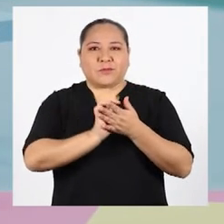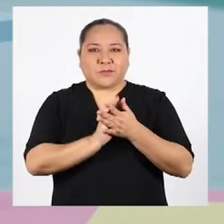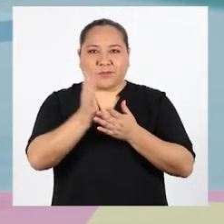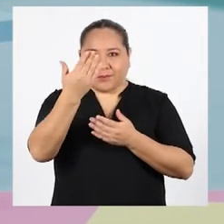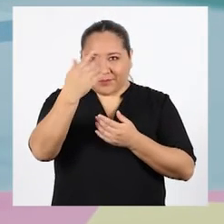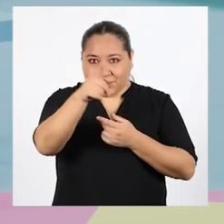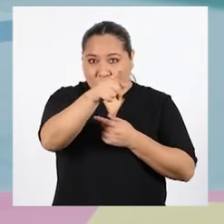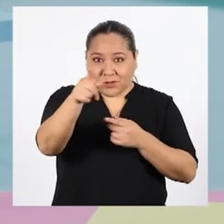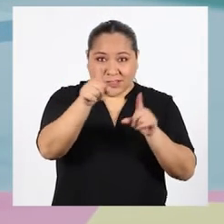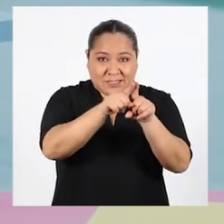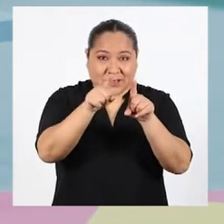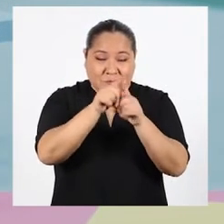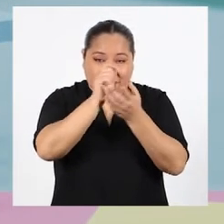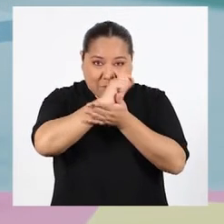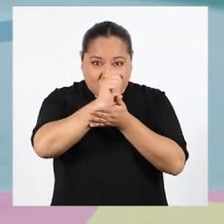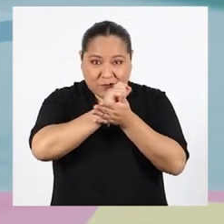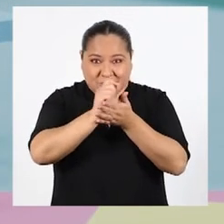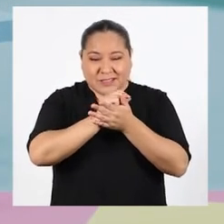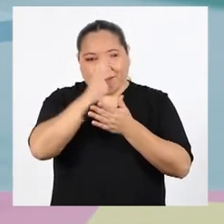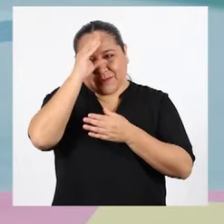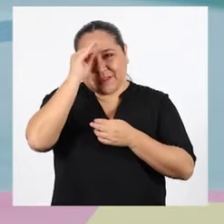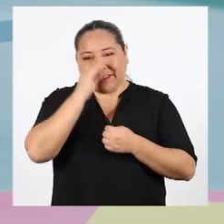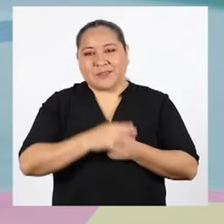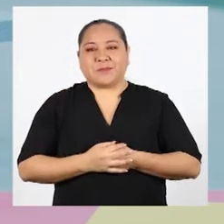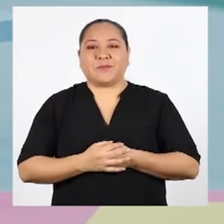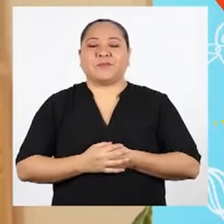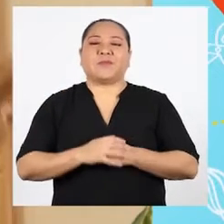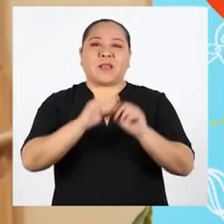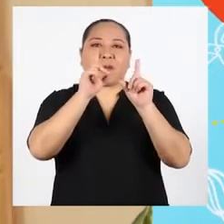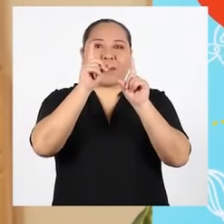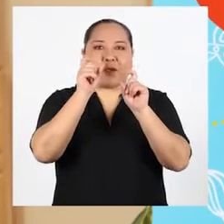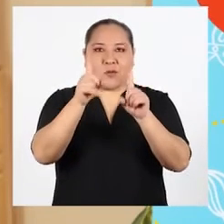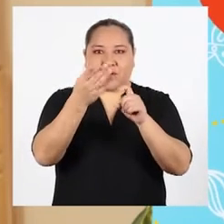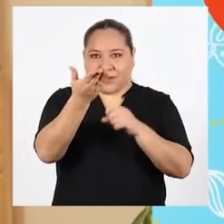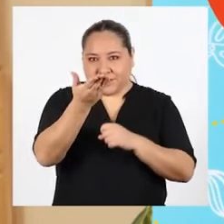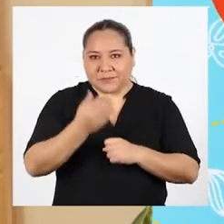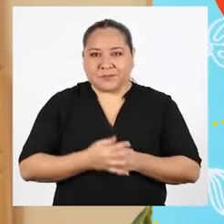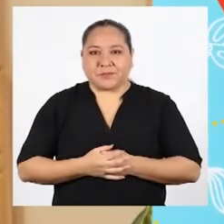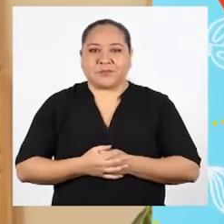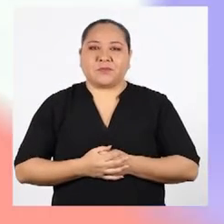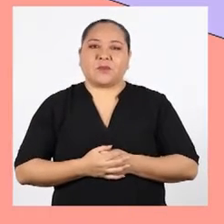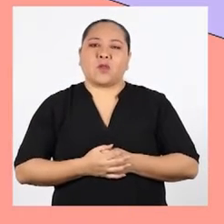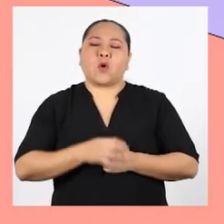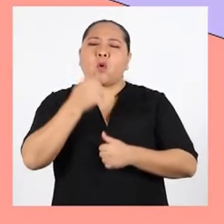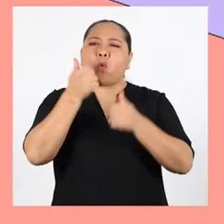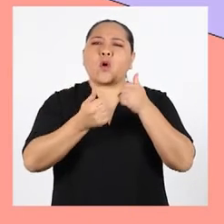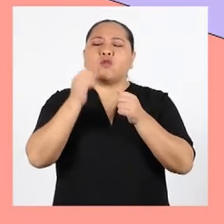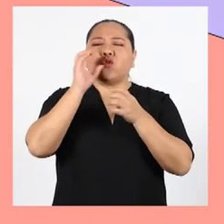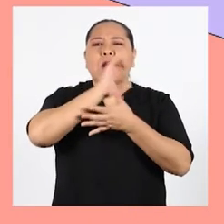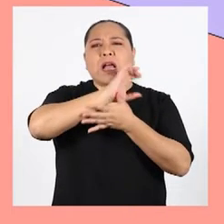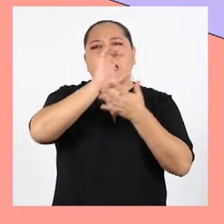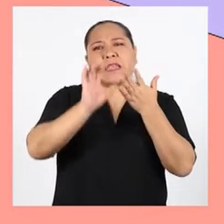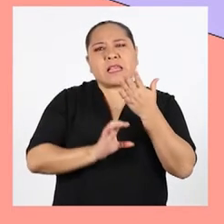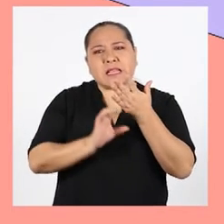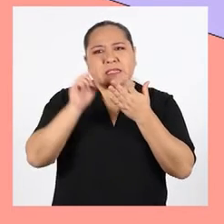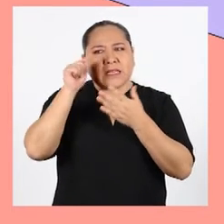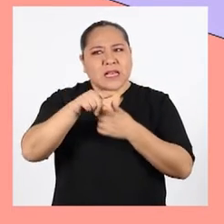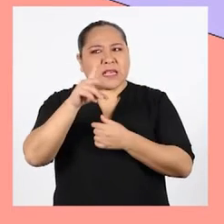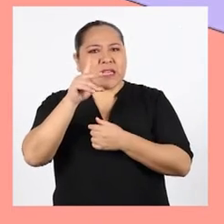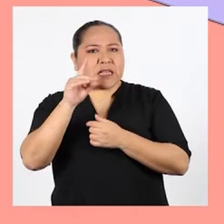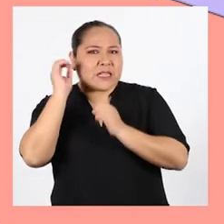nota. Tomen nota ustedes también, chicas y chicos. Las preguntas serían estas. ¿Cuáles son las características